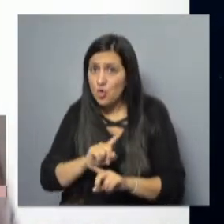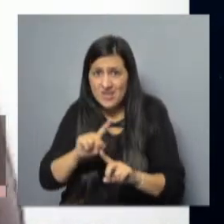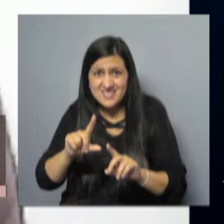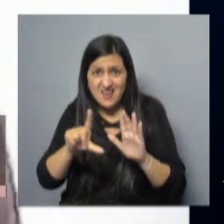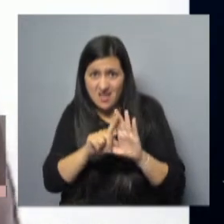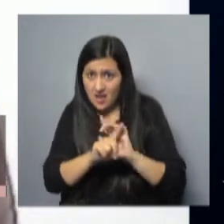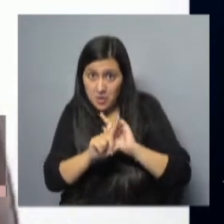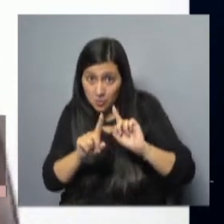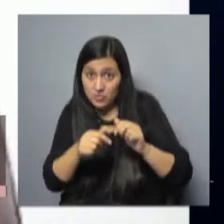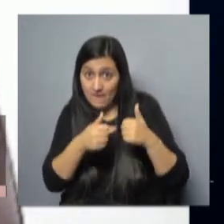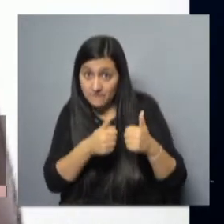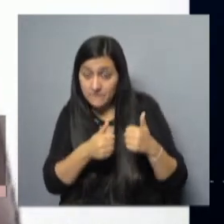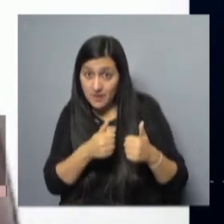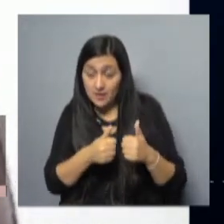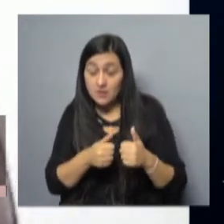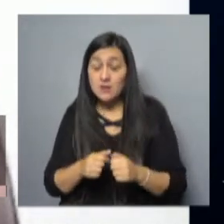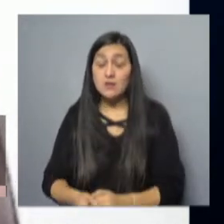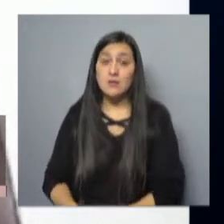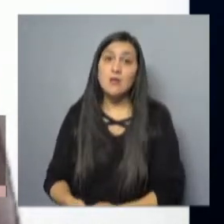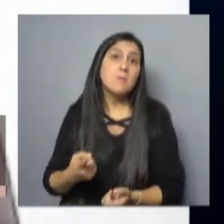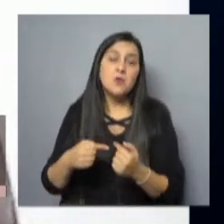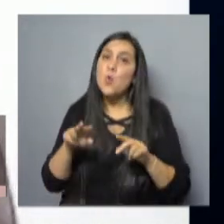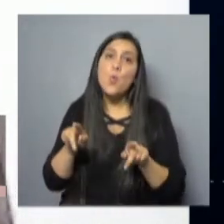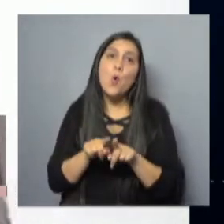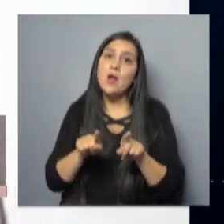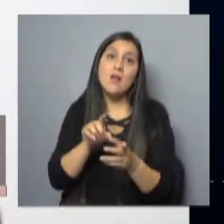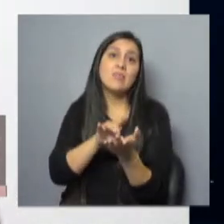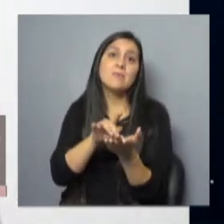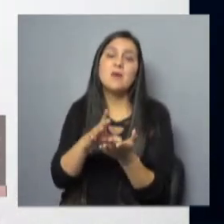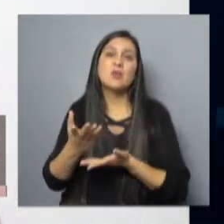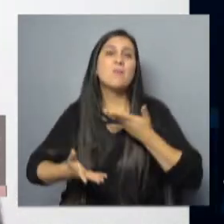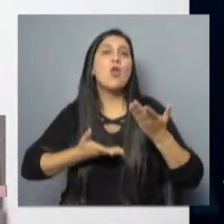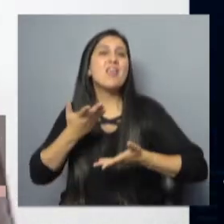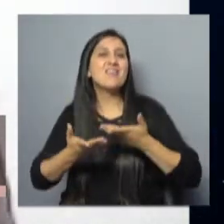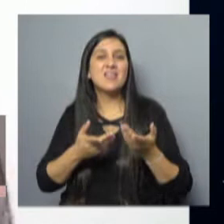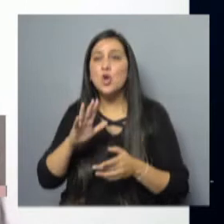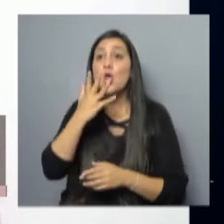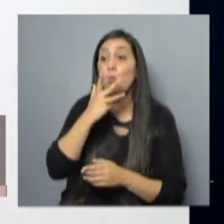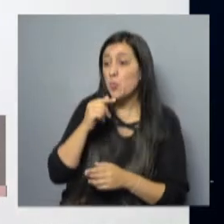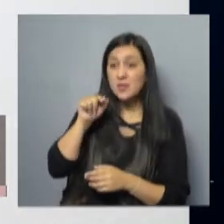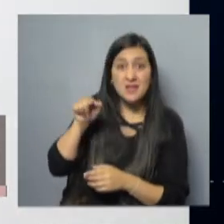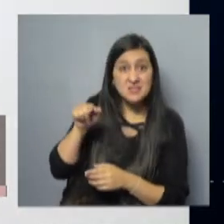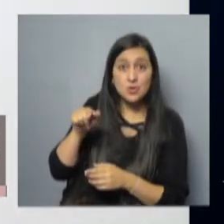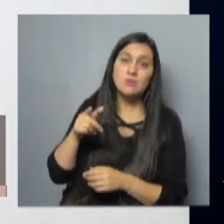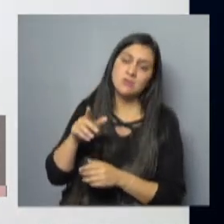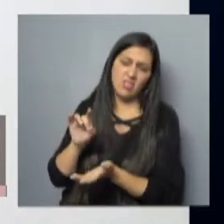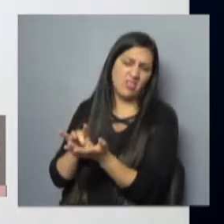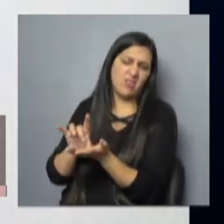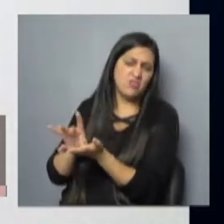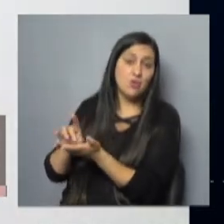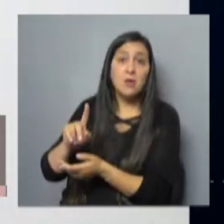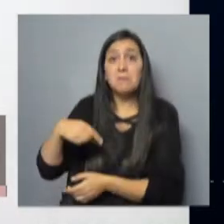este son son despedidas porque molestan los que pulieron mañana alguien publica algo